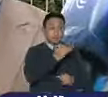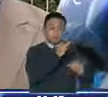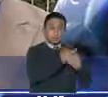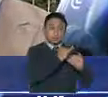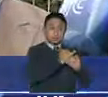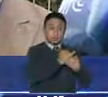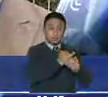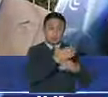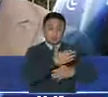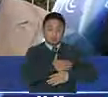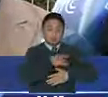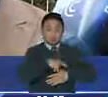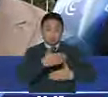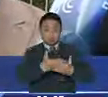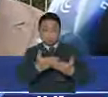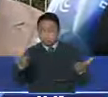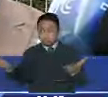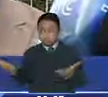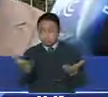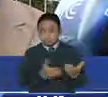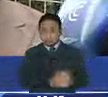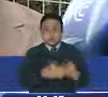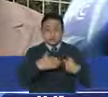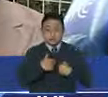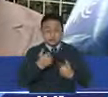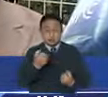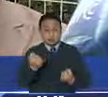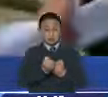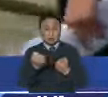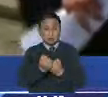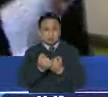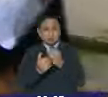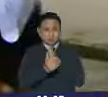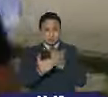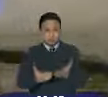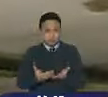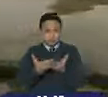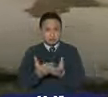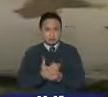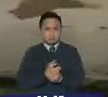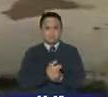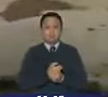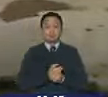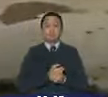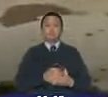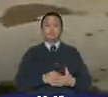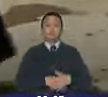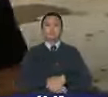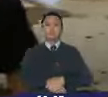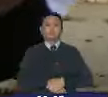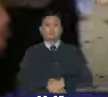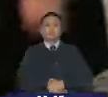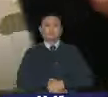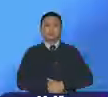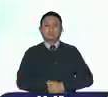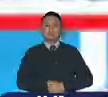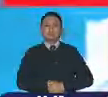la misma que está a las puertas abiertas, para darles las facilidades del caso. Informó Eric